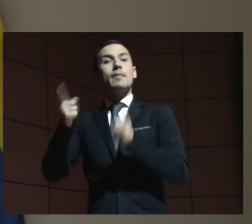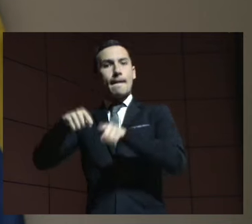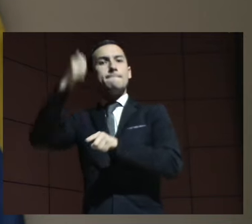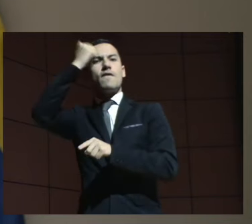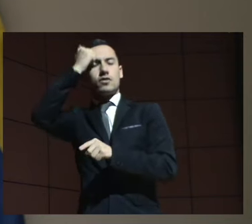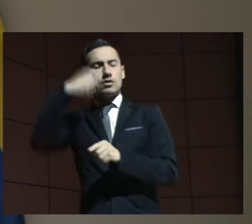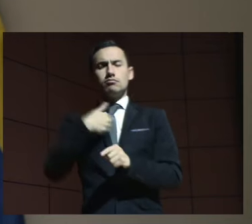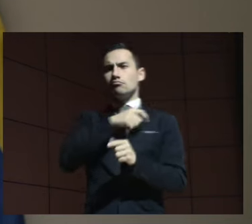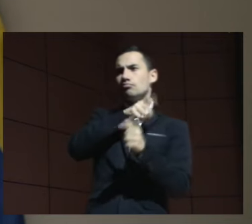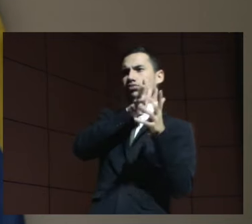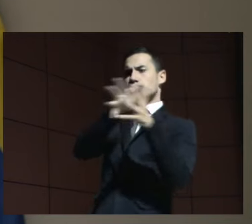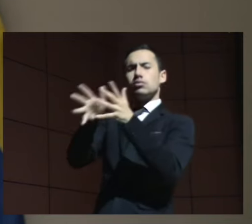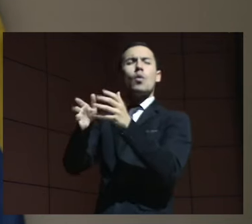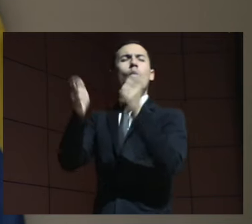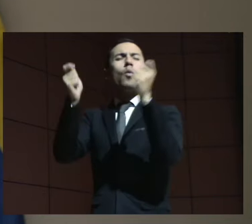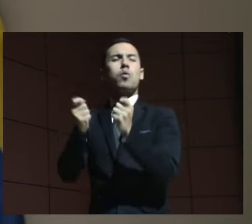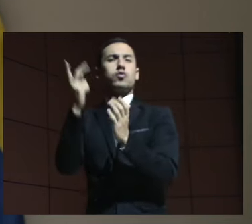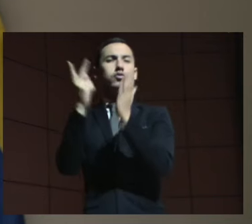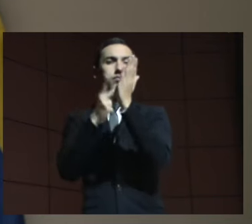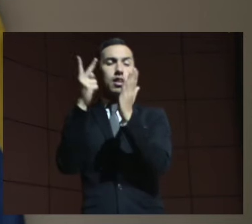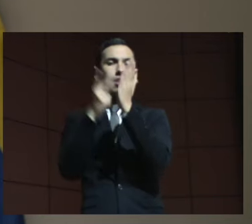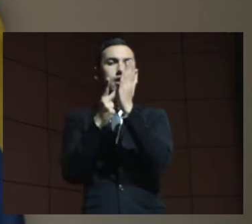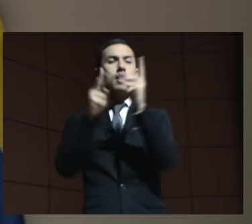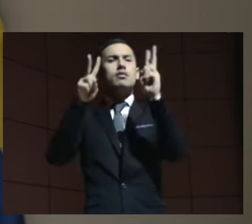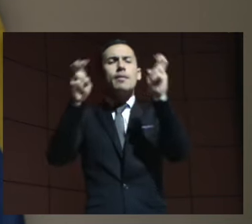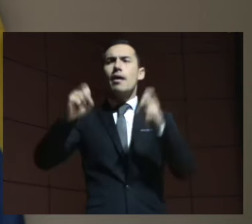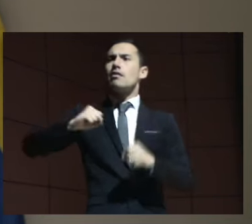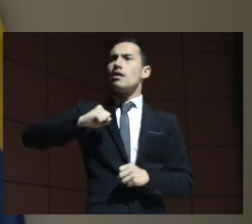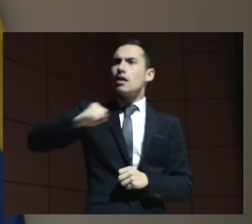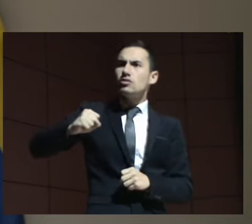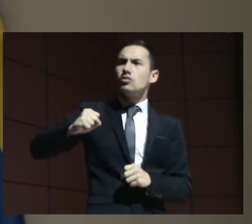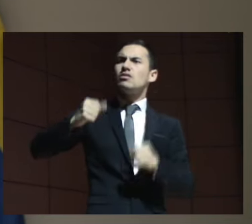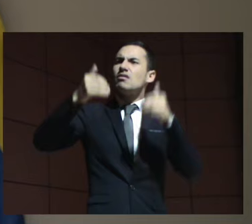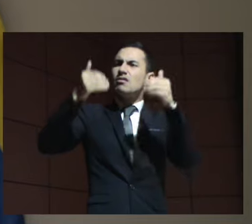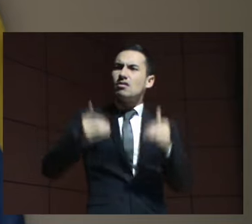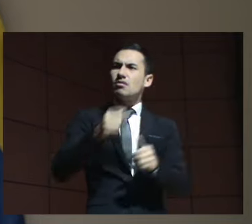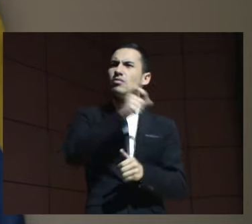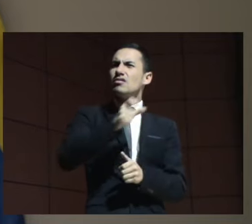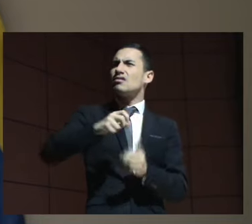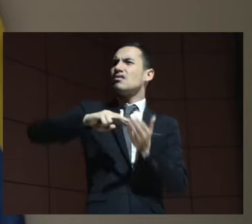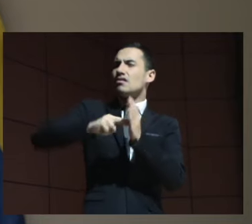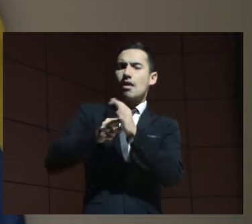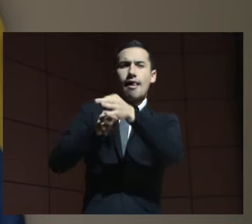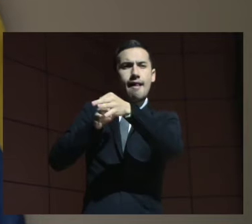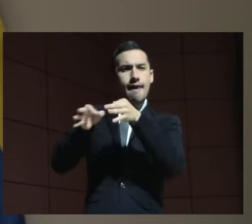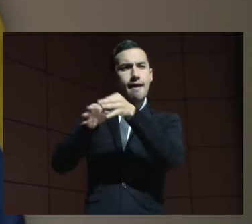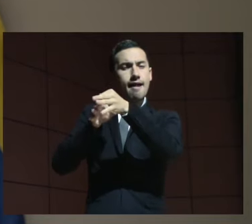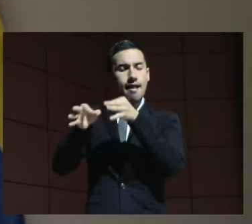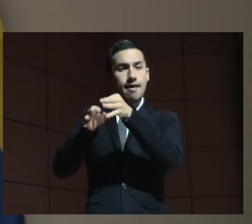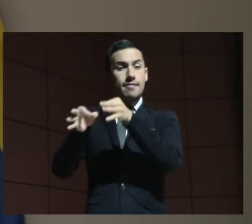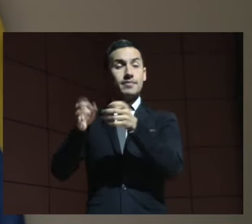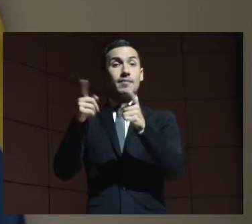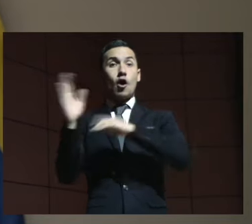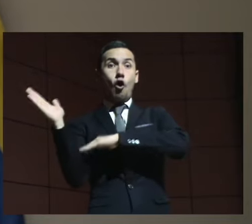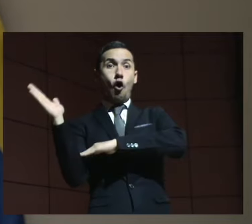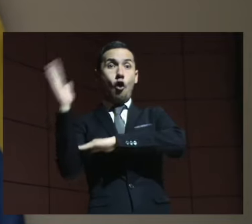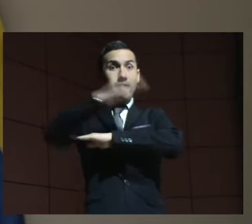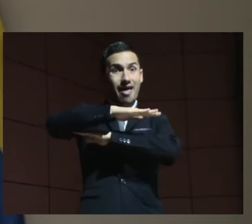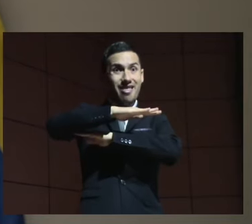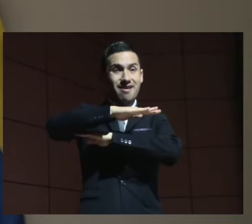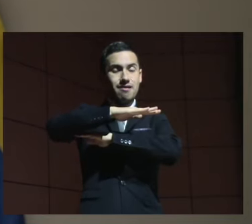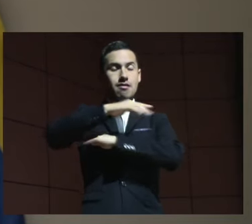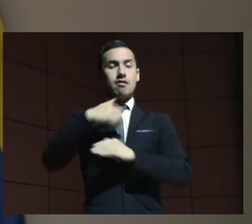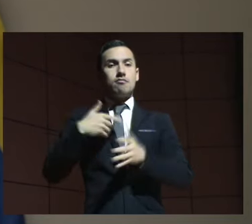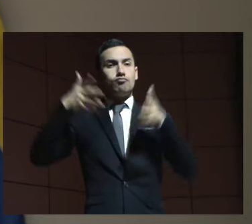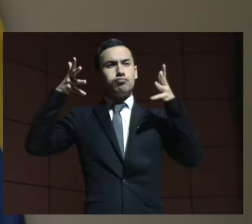Derecho y docentes sobre los derechos de las personas con discapacidad, y han llevado este tema también en